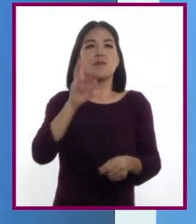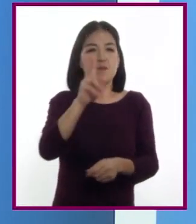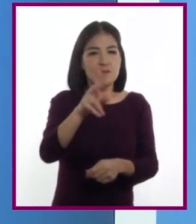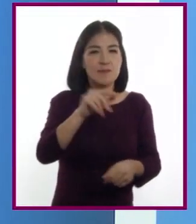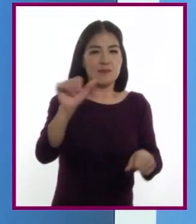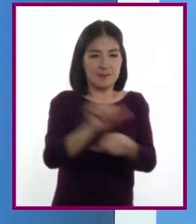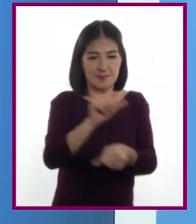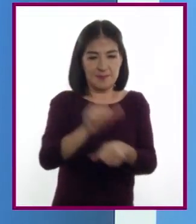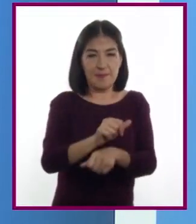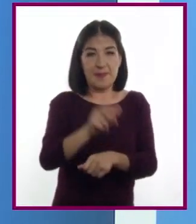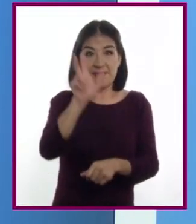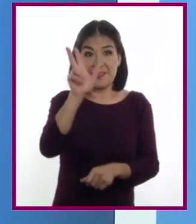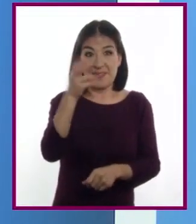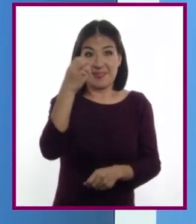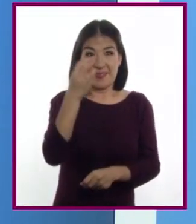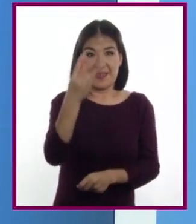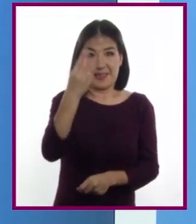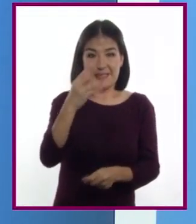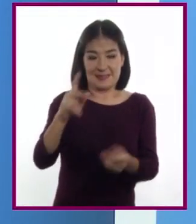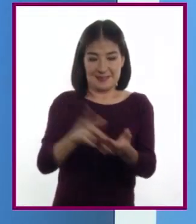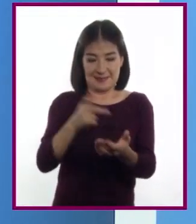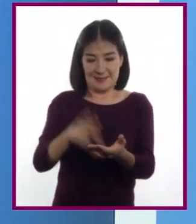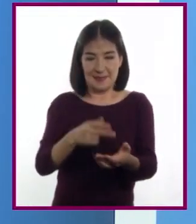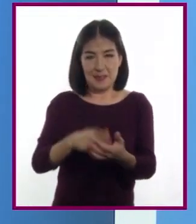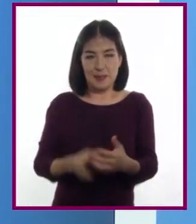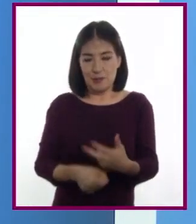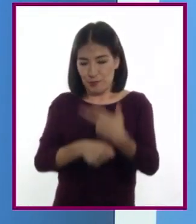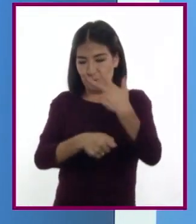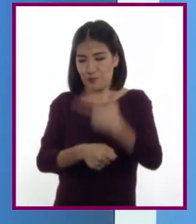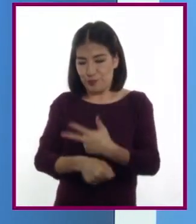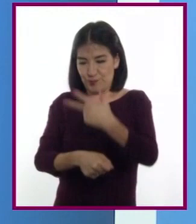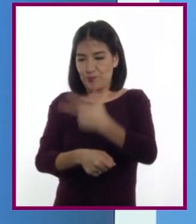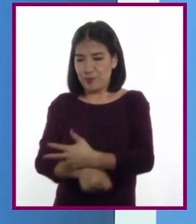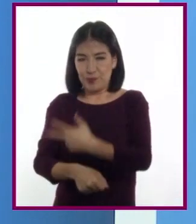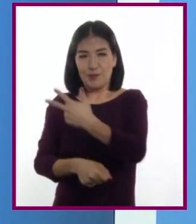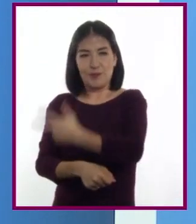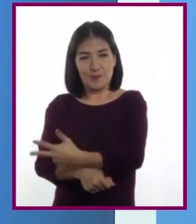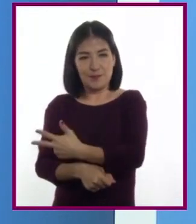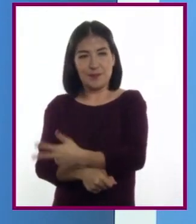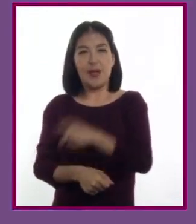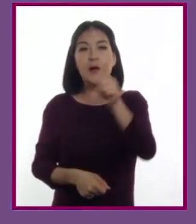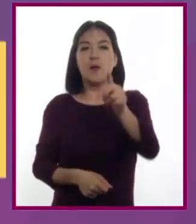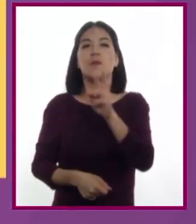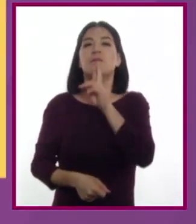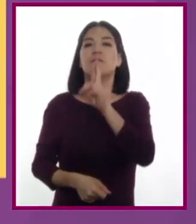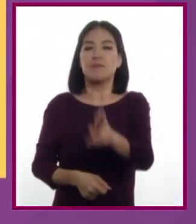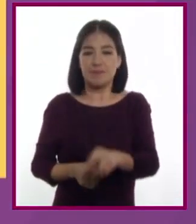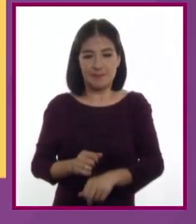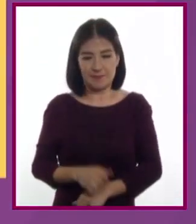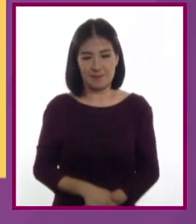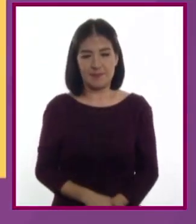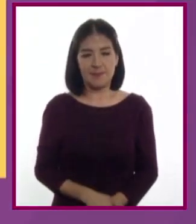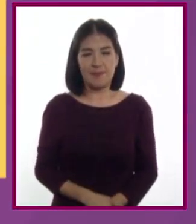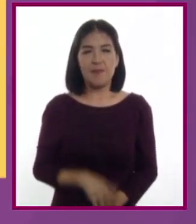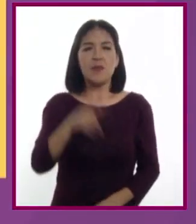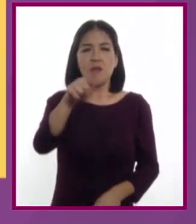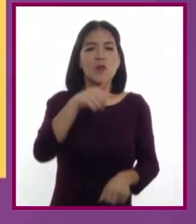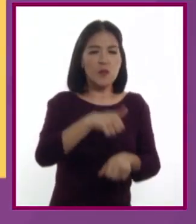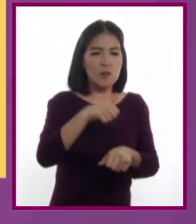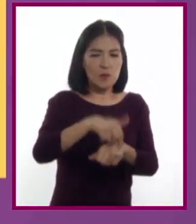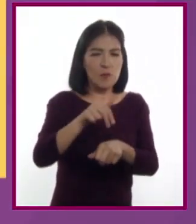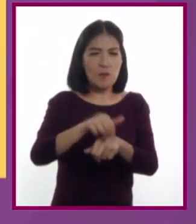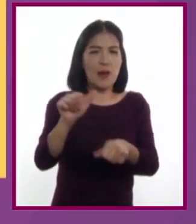nuevamente 3 veces 2 unidades en cada desplazamiento. Respondan. ¿A qué número llega el